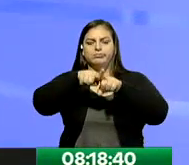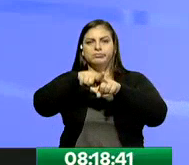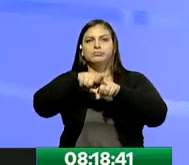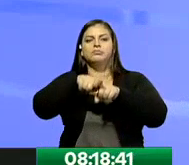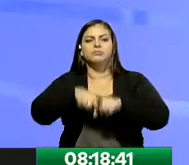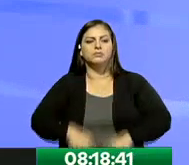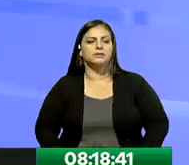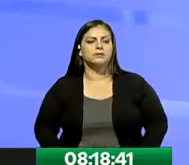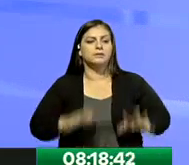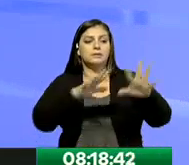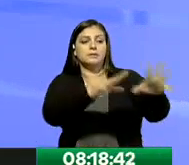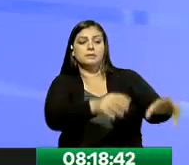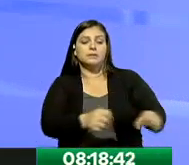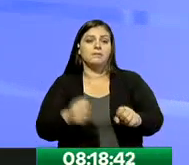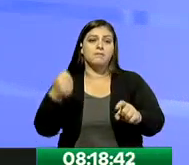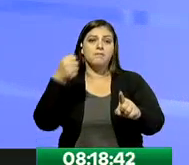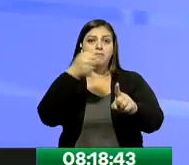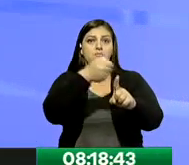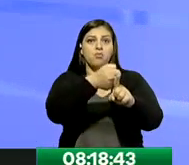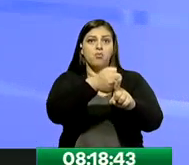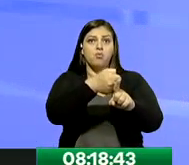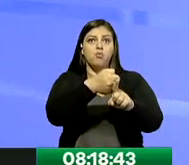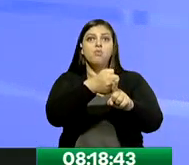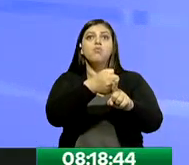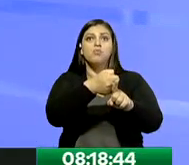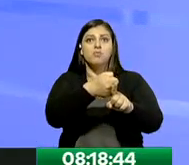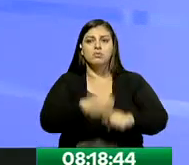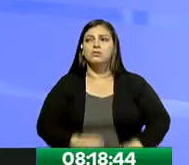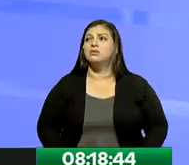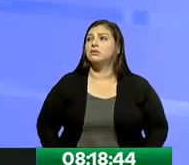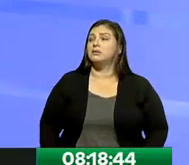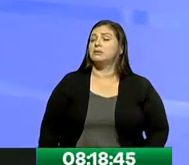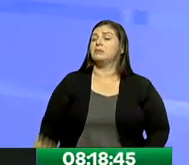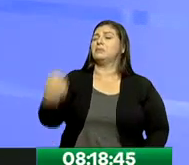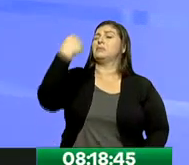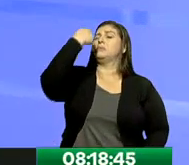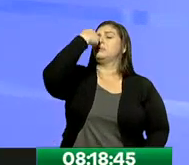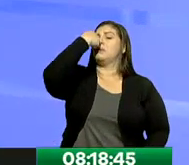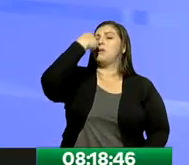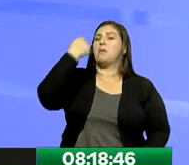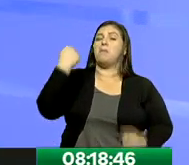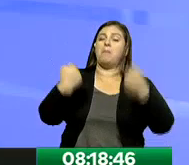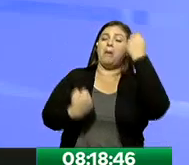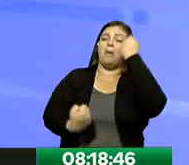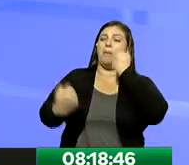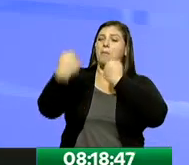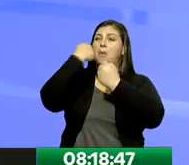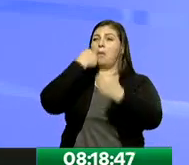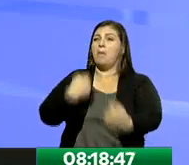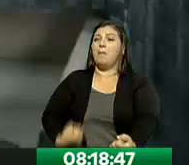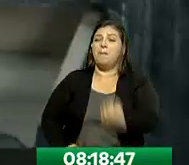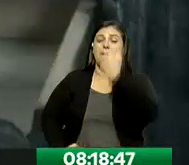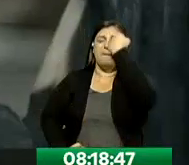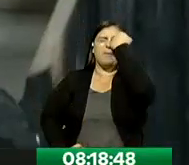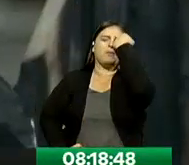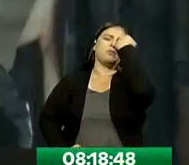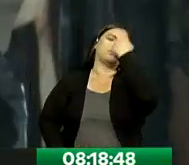en frente de sus vecinos. El hecho ocurrió en una zona rural de Babahoyo, en la provincia de Los Ríos.